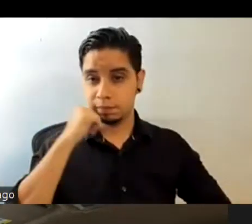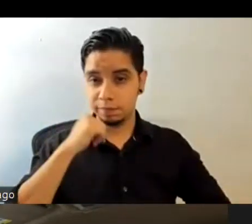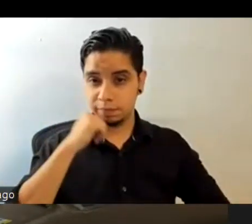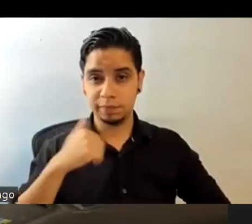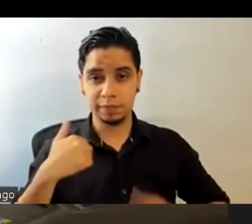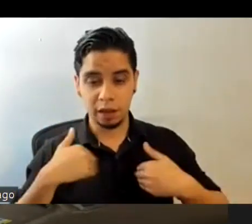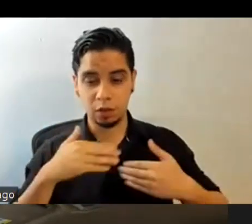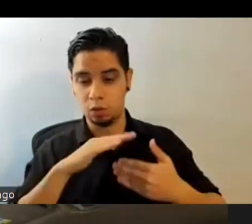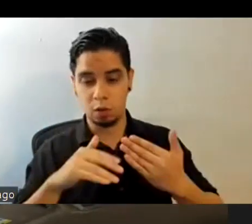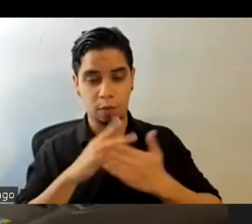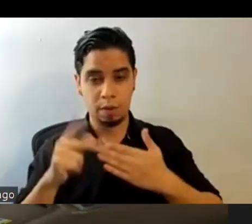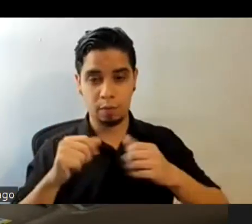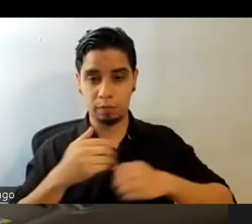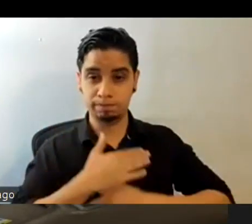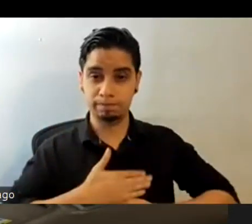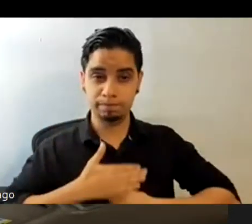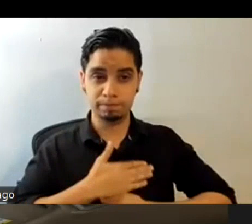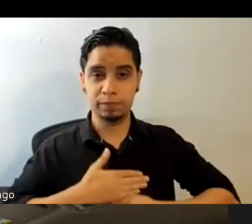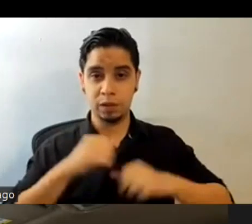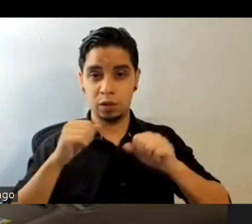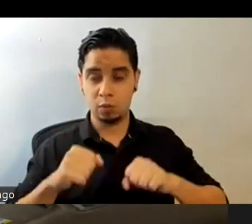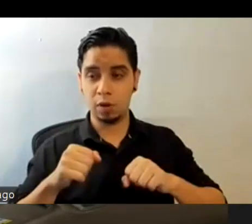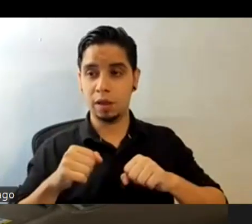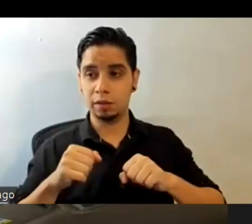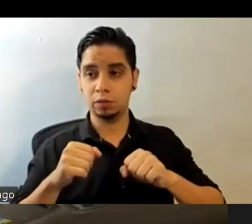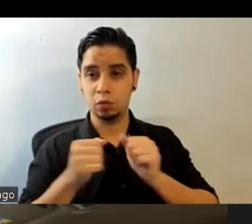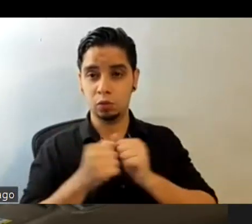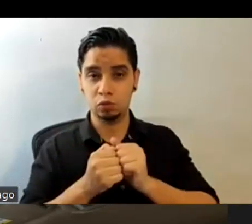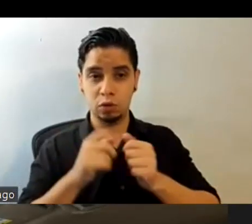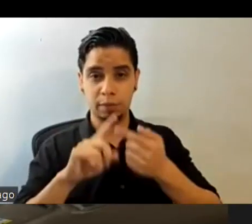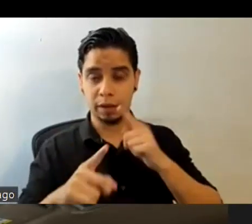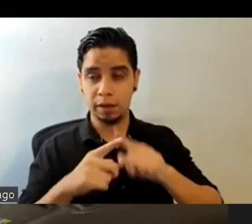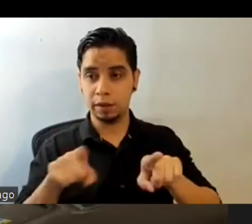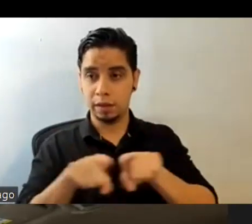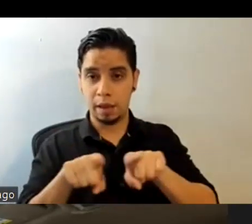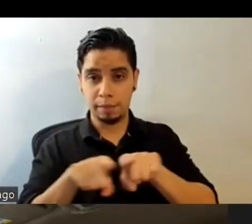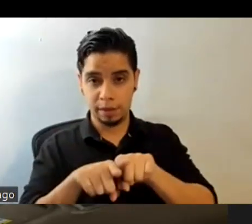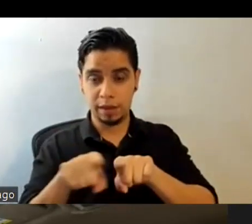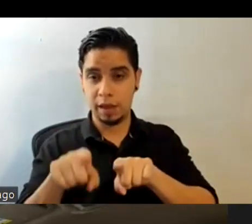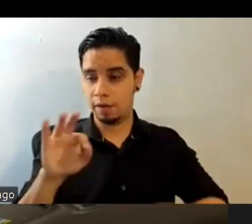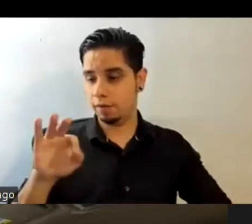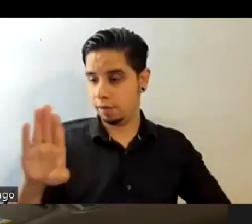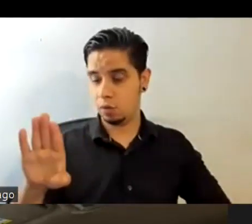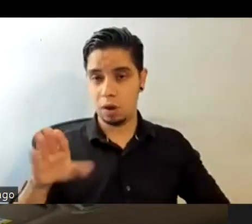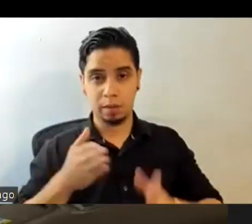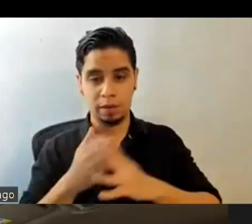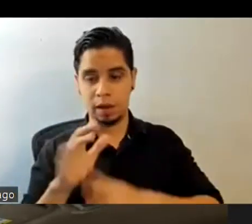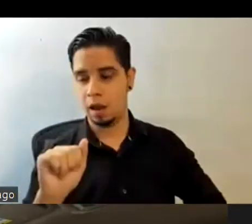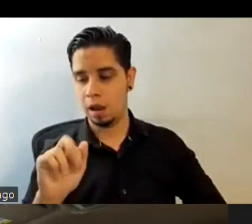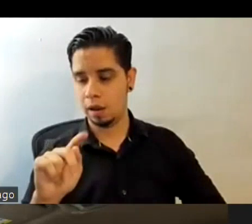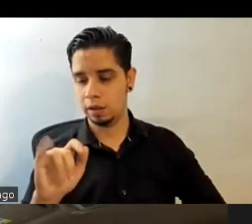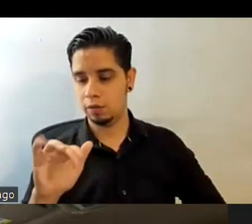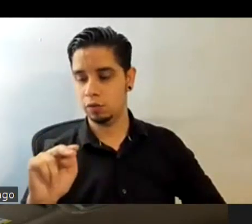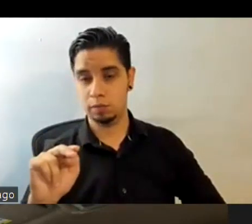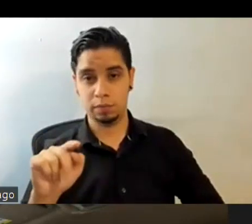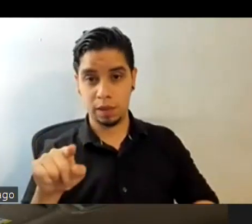los vuelva a disfrutar y los pueda compartir con sus seres queridos. Recuerden también que estamos en Facebook, nuestro fanpage Artefusión, dámele like.